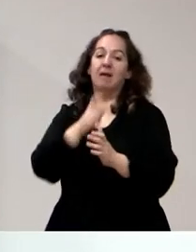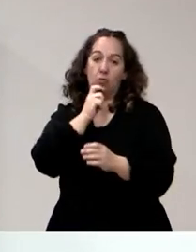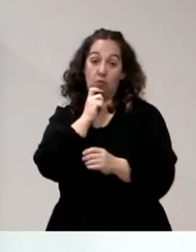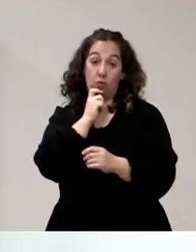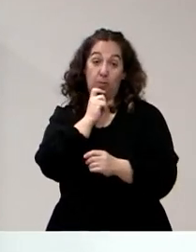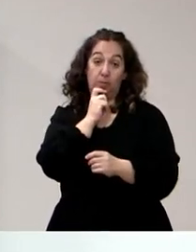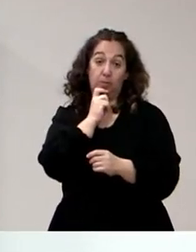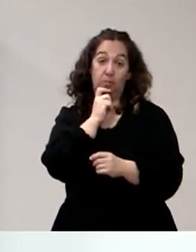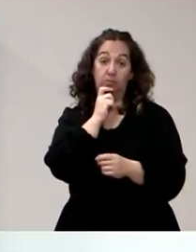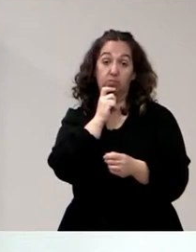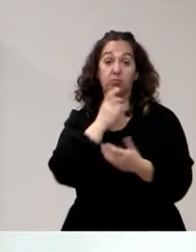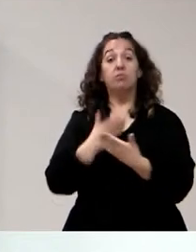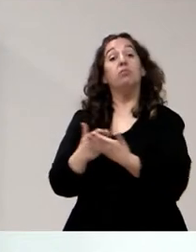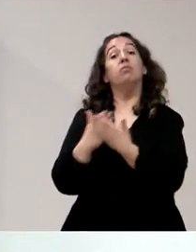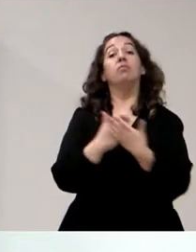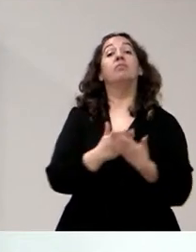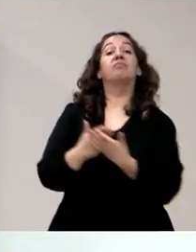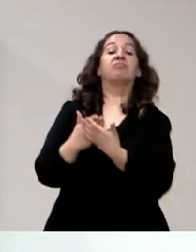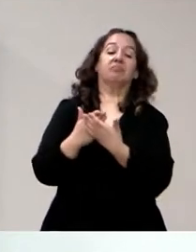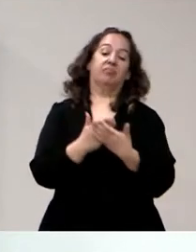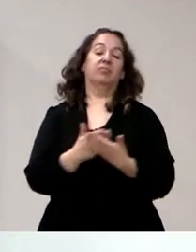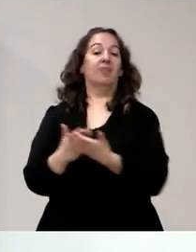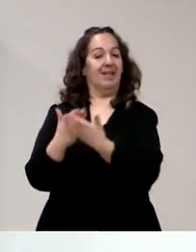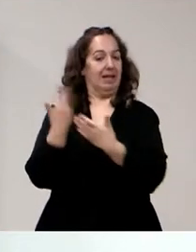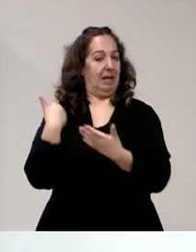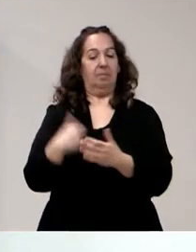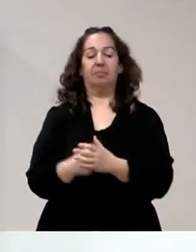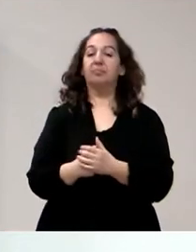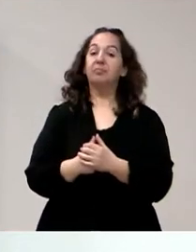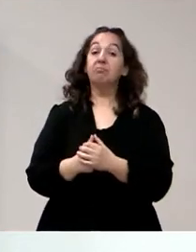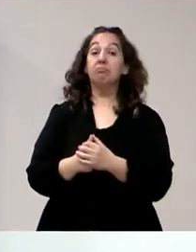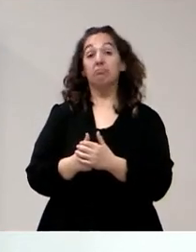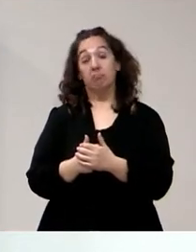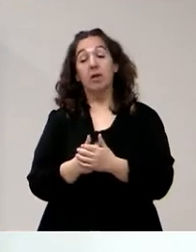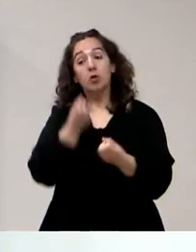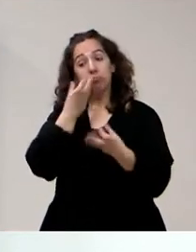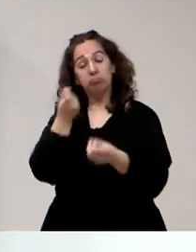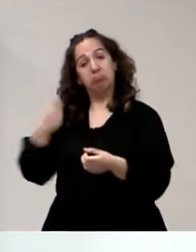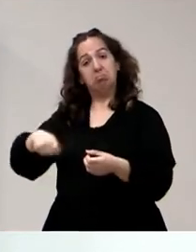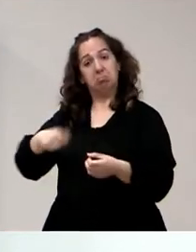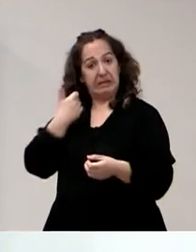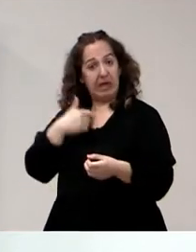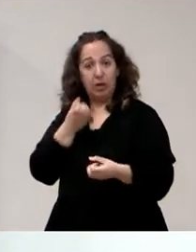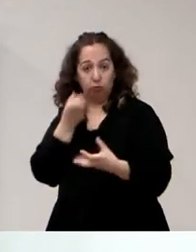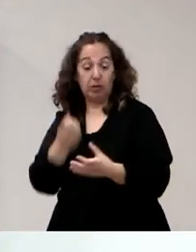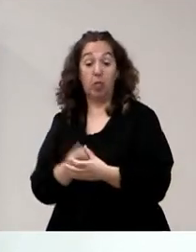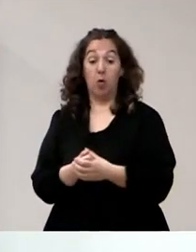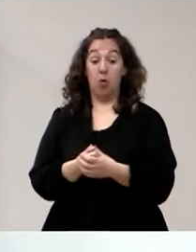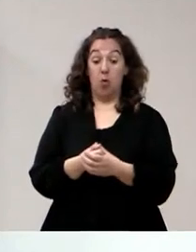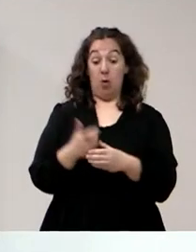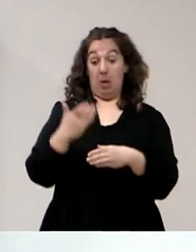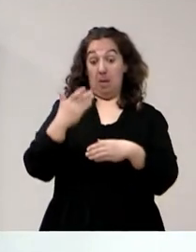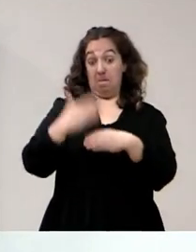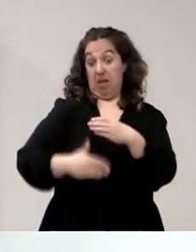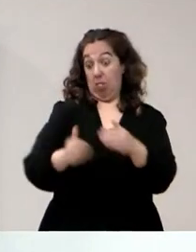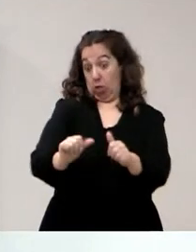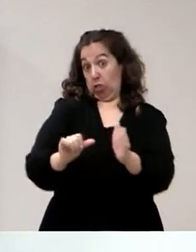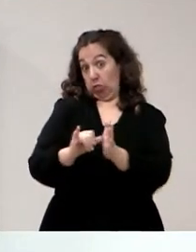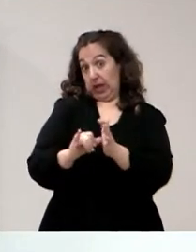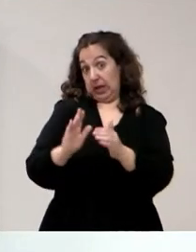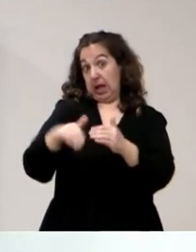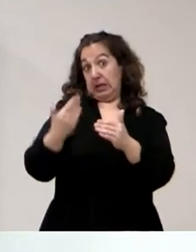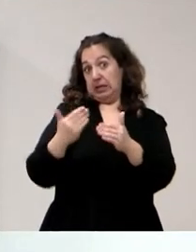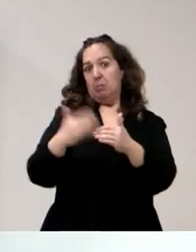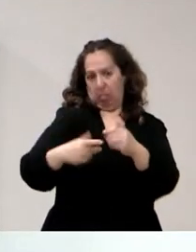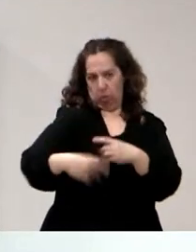adif se lo he trasladado a la presidenta con bueno algunas conclusiones en las que a corto y medio plazo